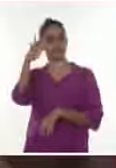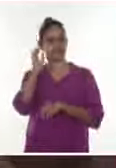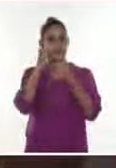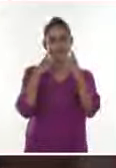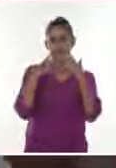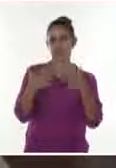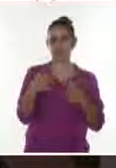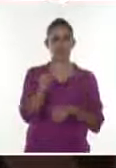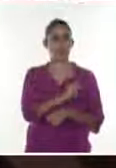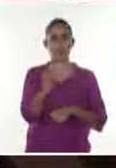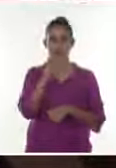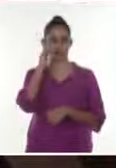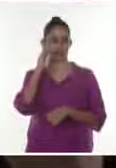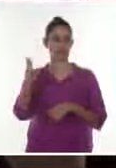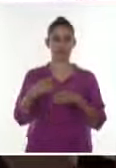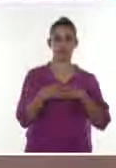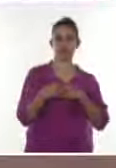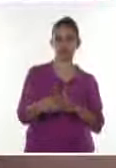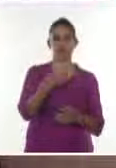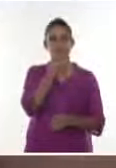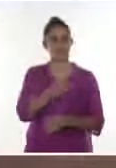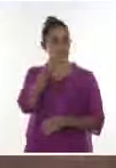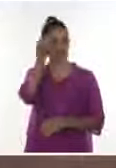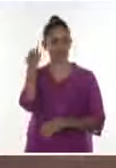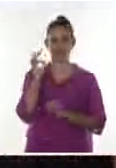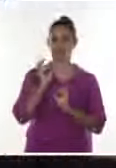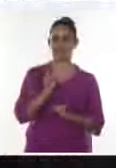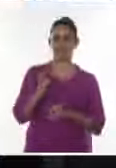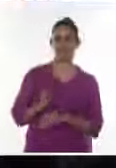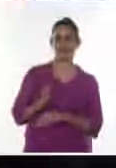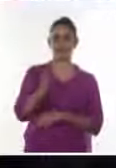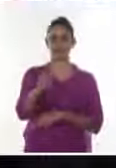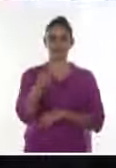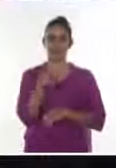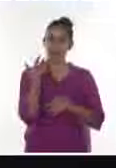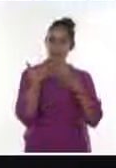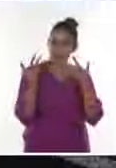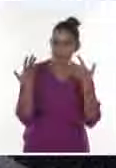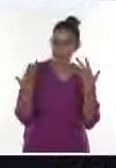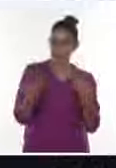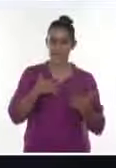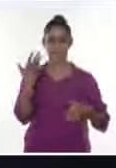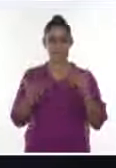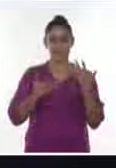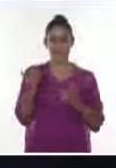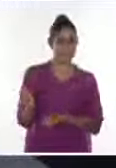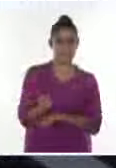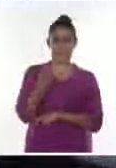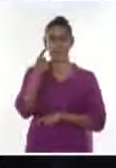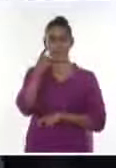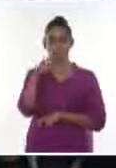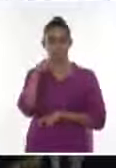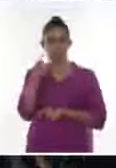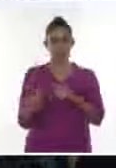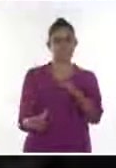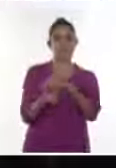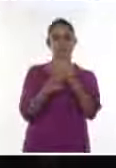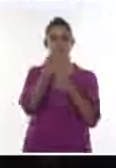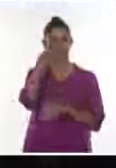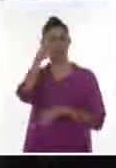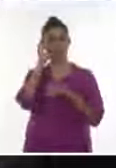y con Raúl para siempre. Muy bien, que por primera vez lo conozco y que